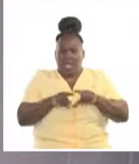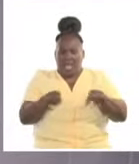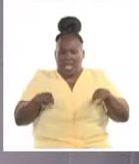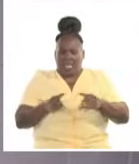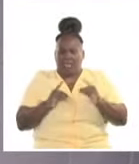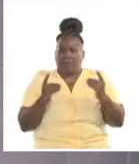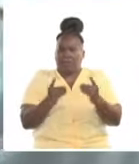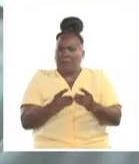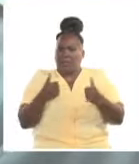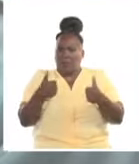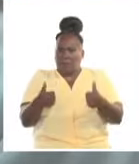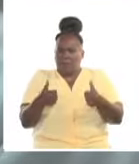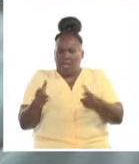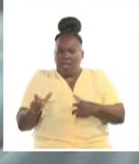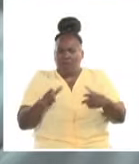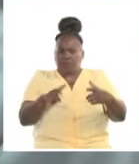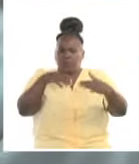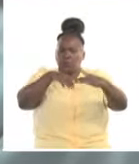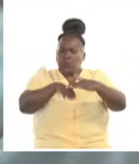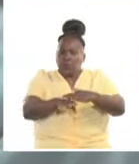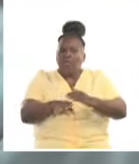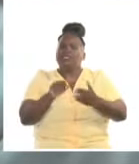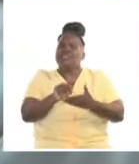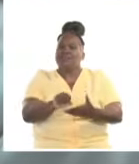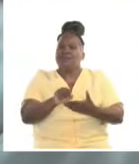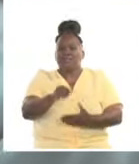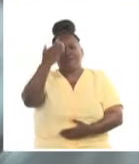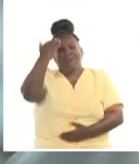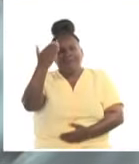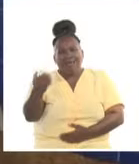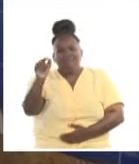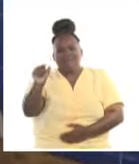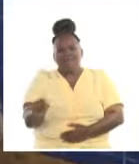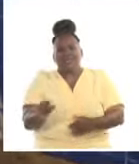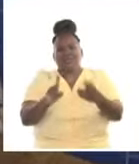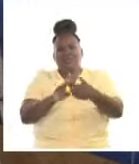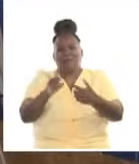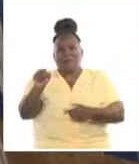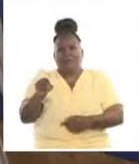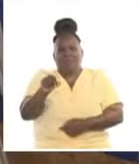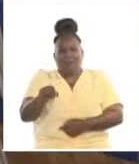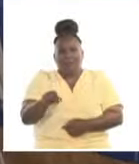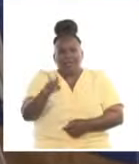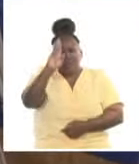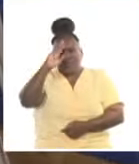correcto funcionamiento. Servicios que agradecen los granmenses como René y